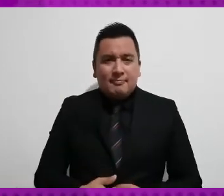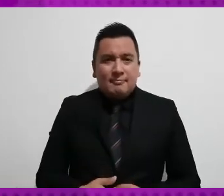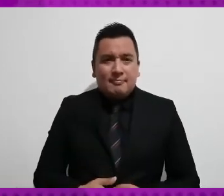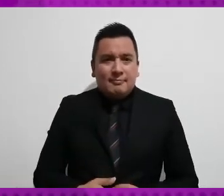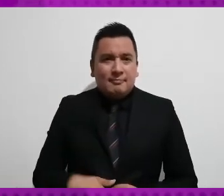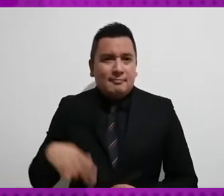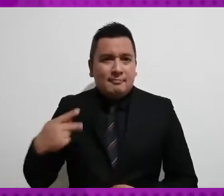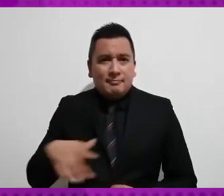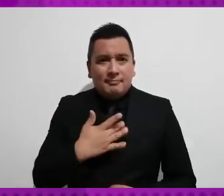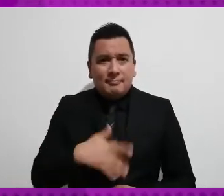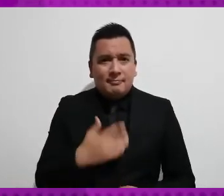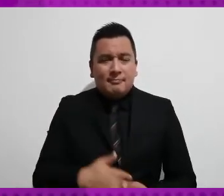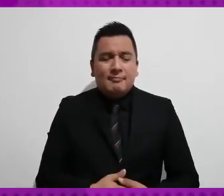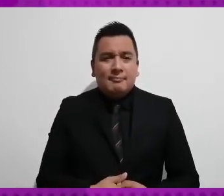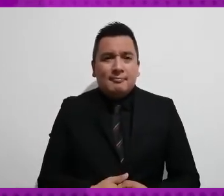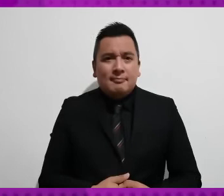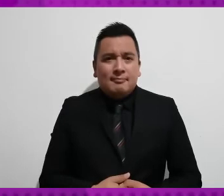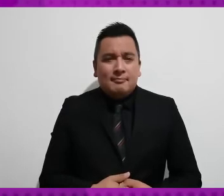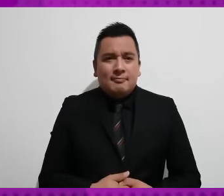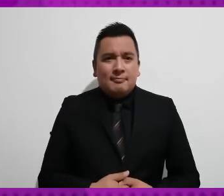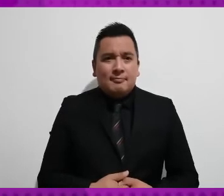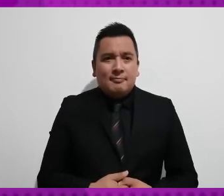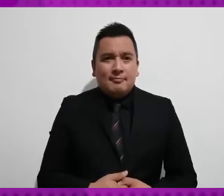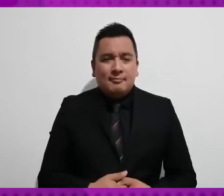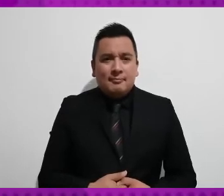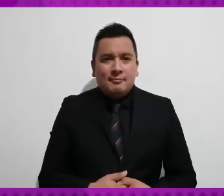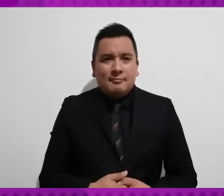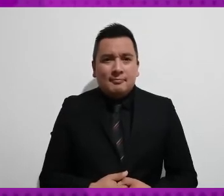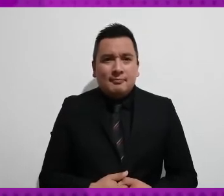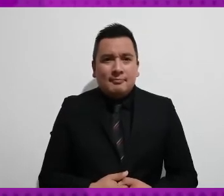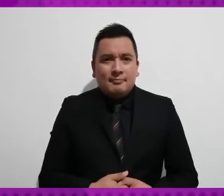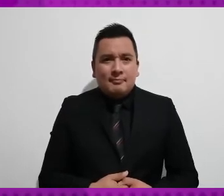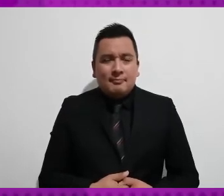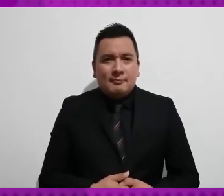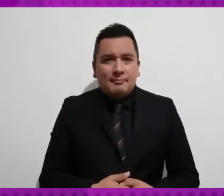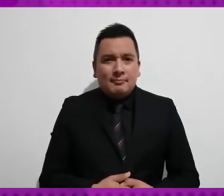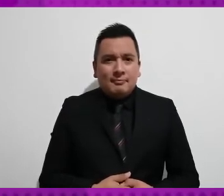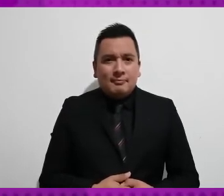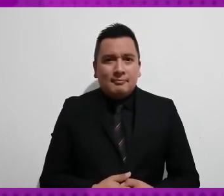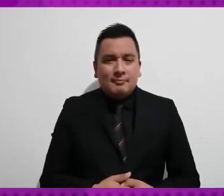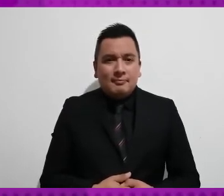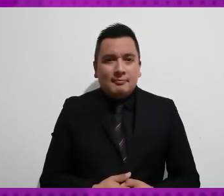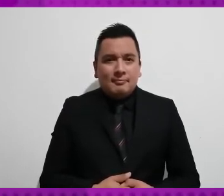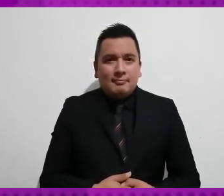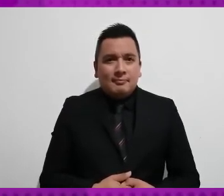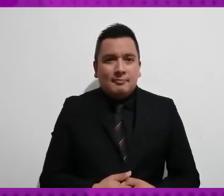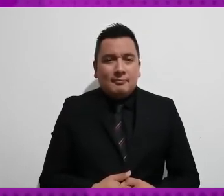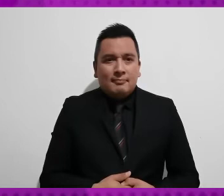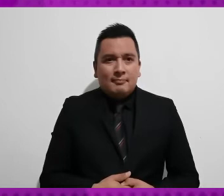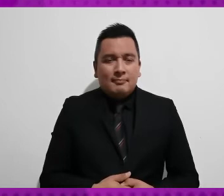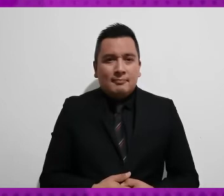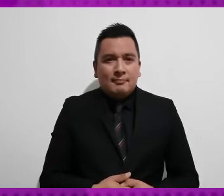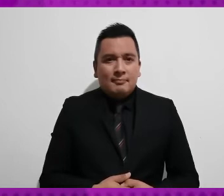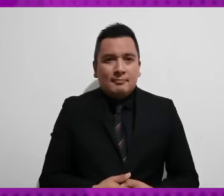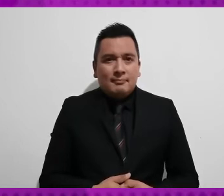a su expresión de género. También estamos contribuyendo a la formación de las y los simpatizantes y